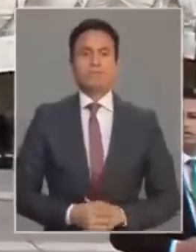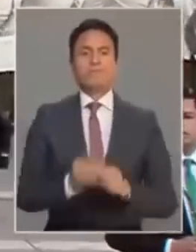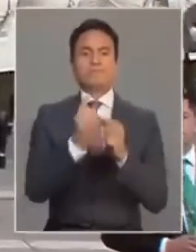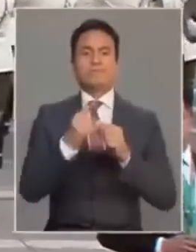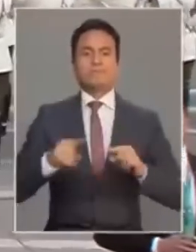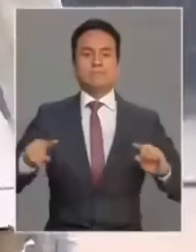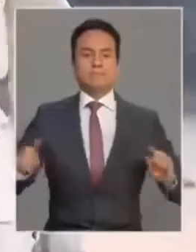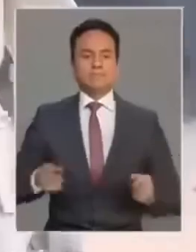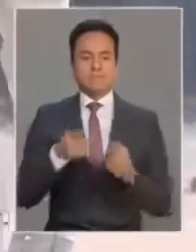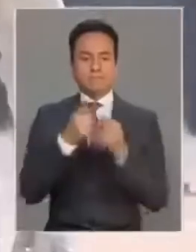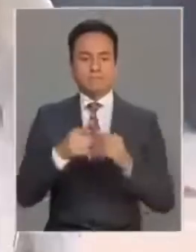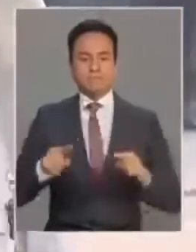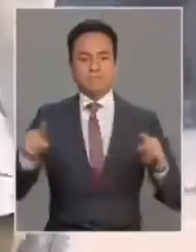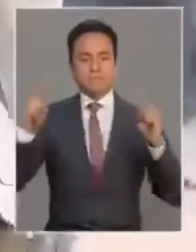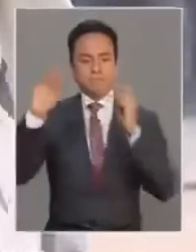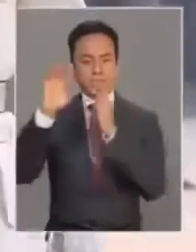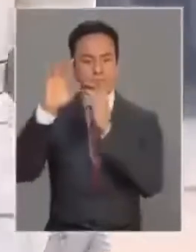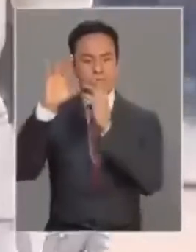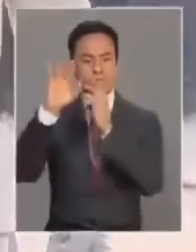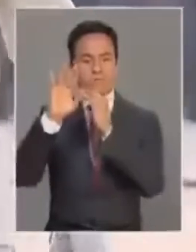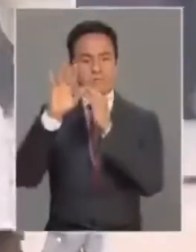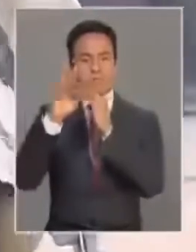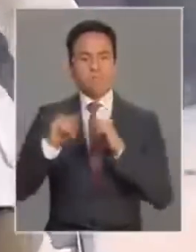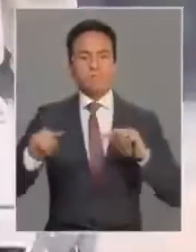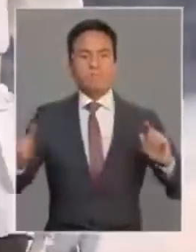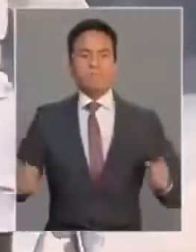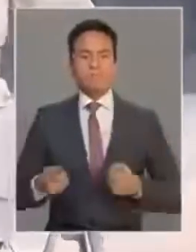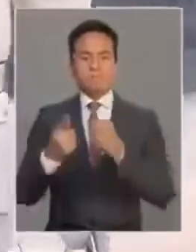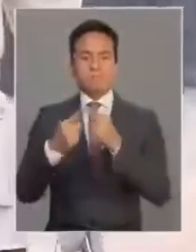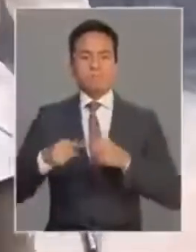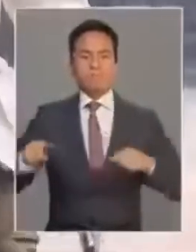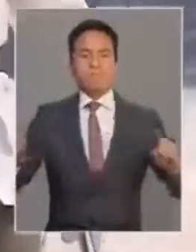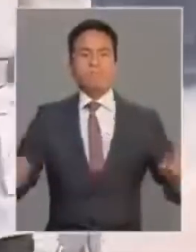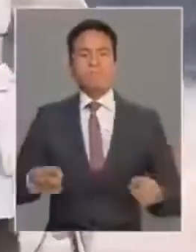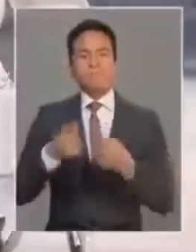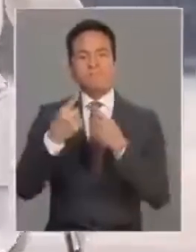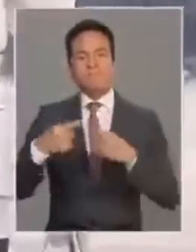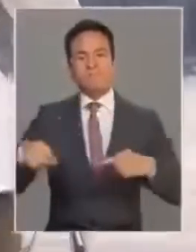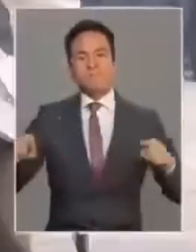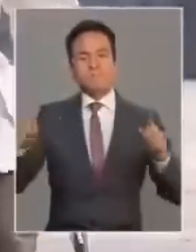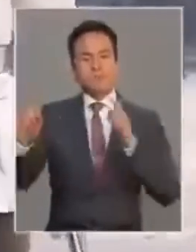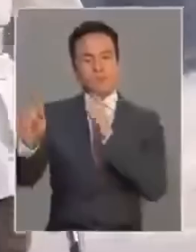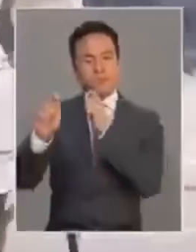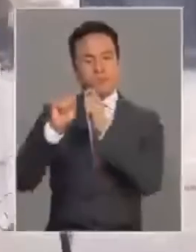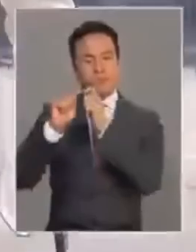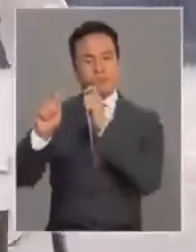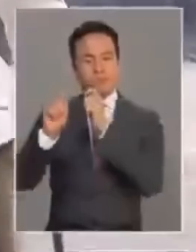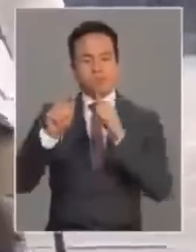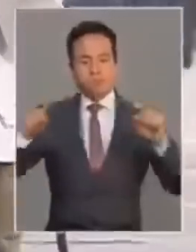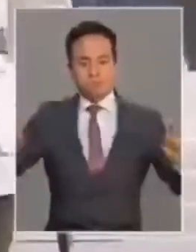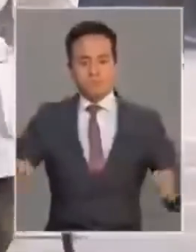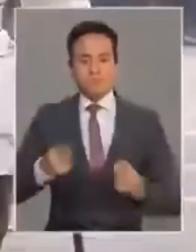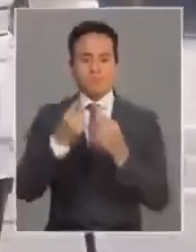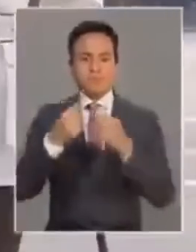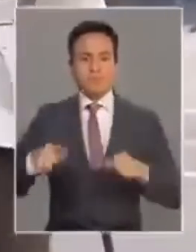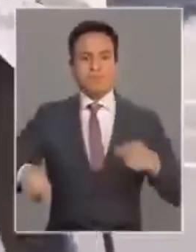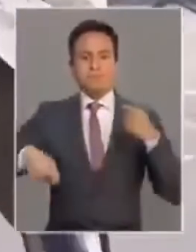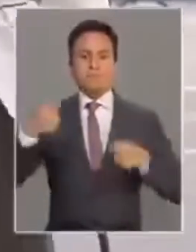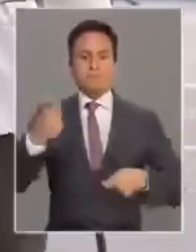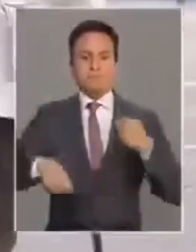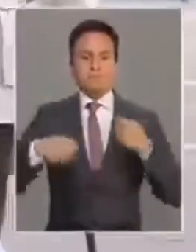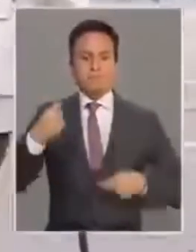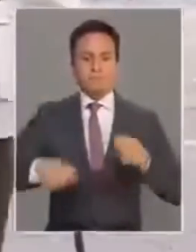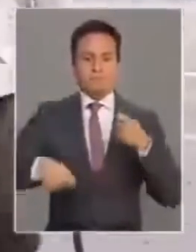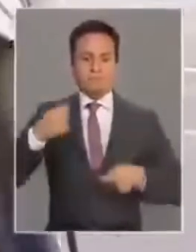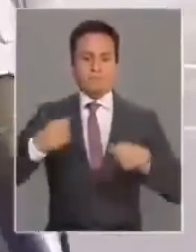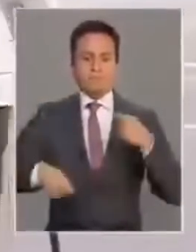entonces, pues mire, imagínate el título, Día de las Glorias del Ejército de Chile. O sea, todas esas personas que nos... ponían